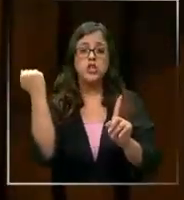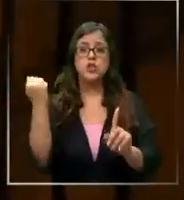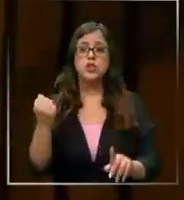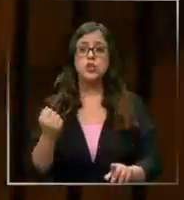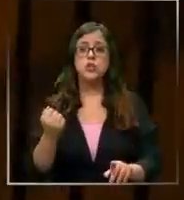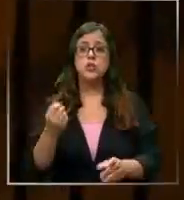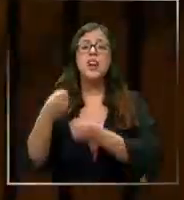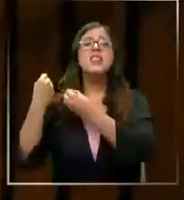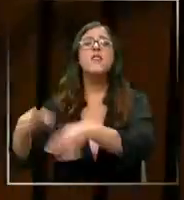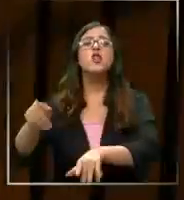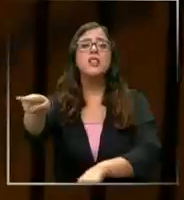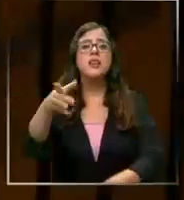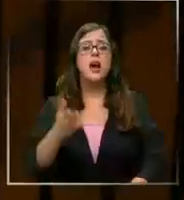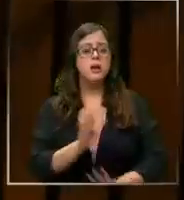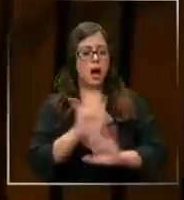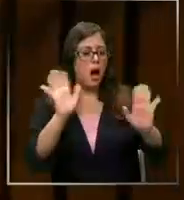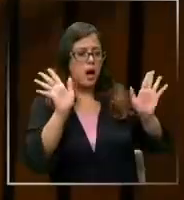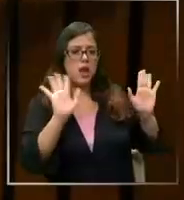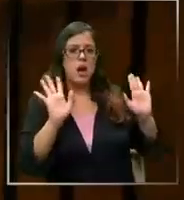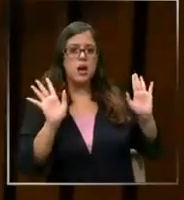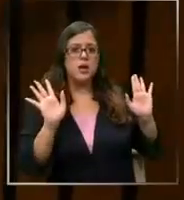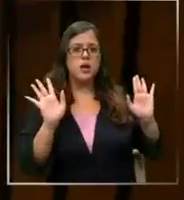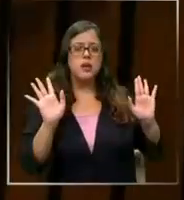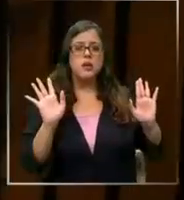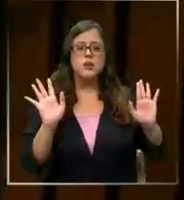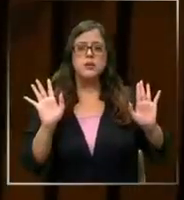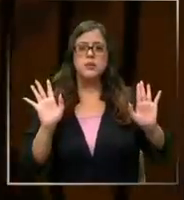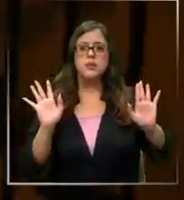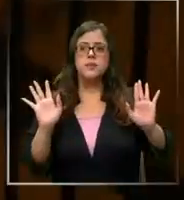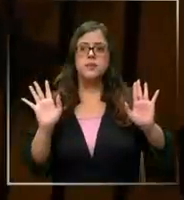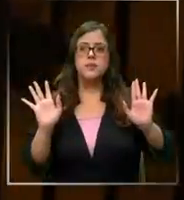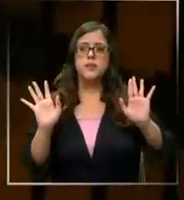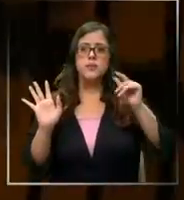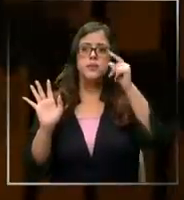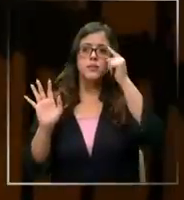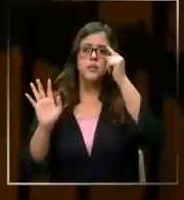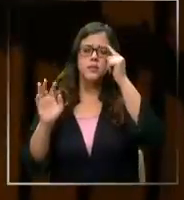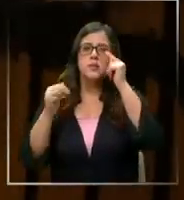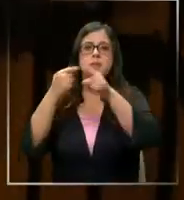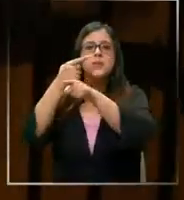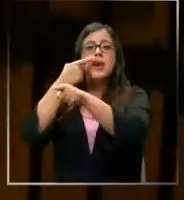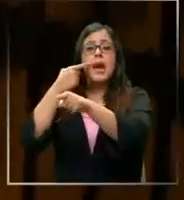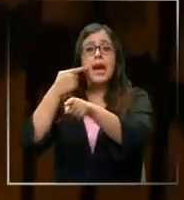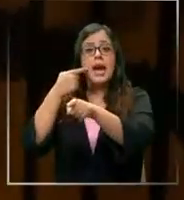¿Qué votaste? No voté nada. ¿Ah? Ya, pero